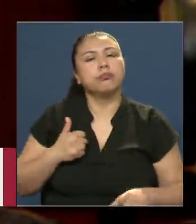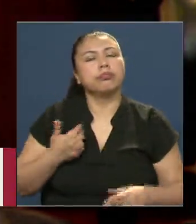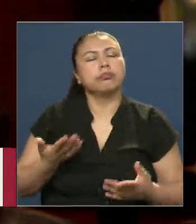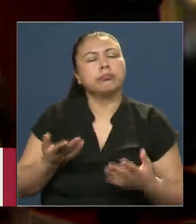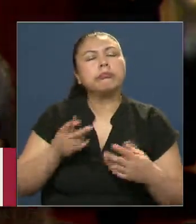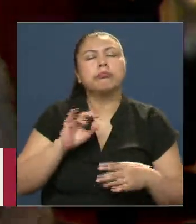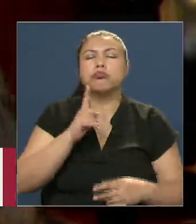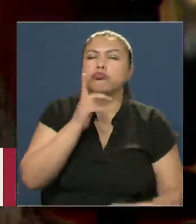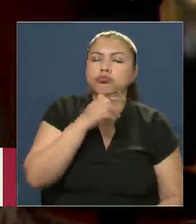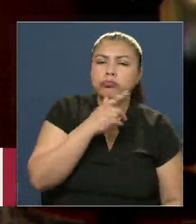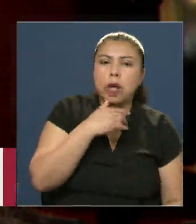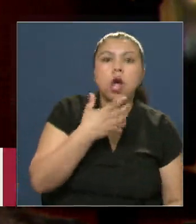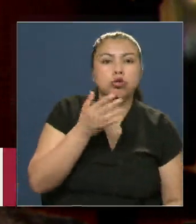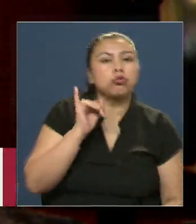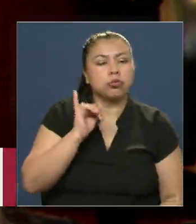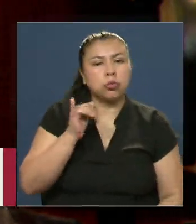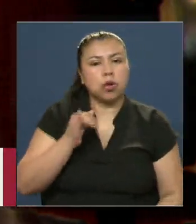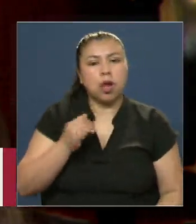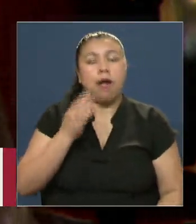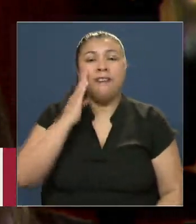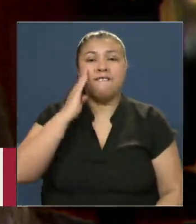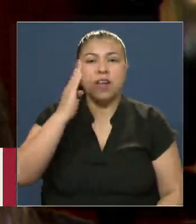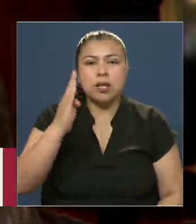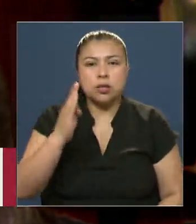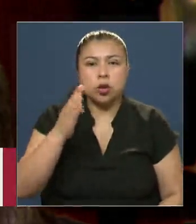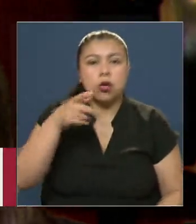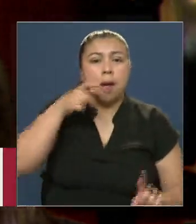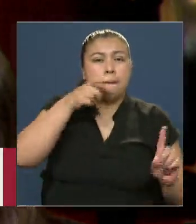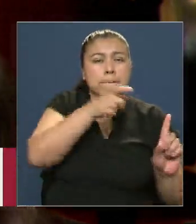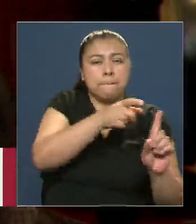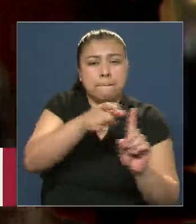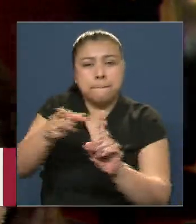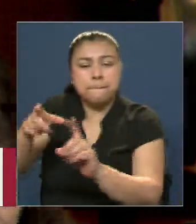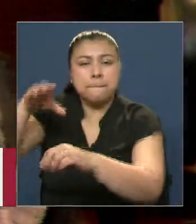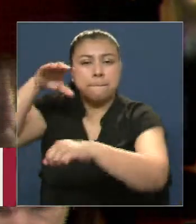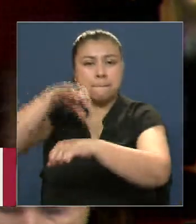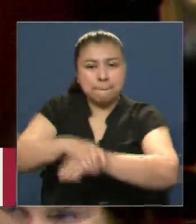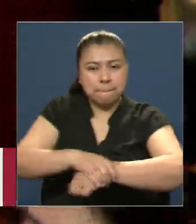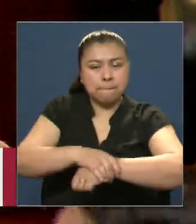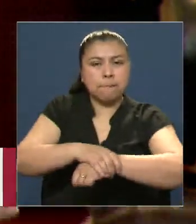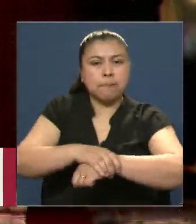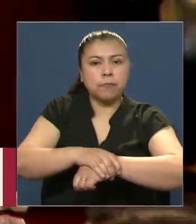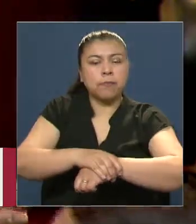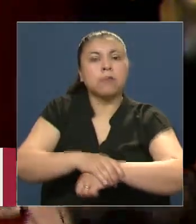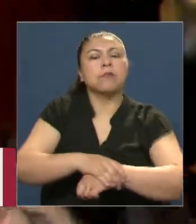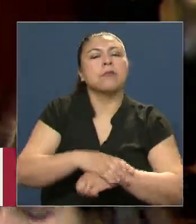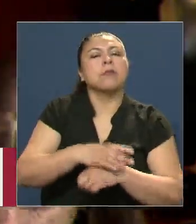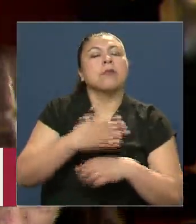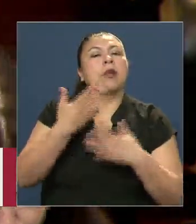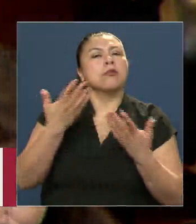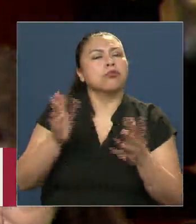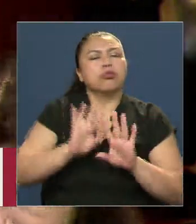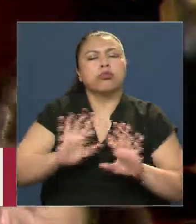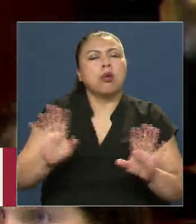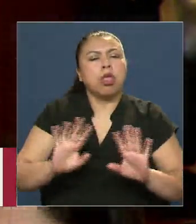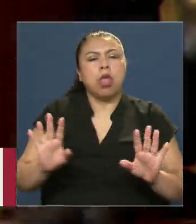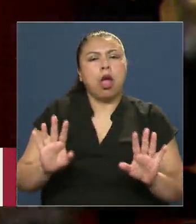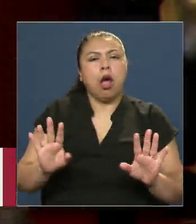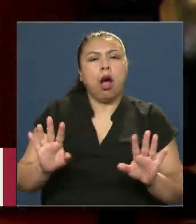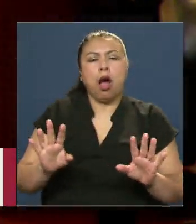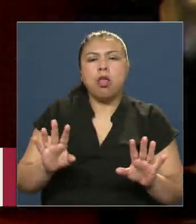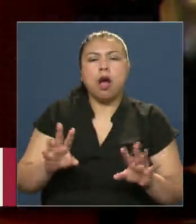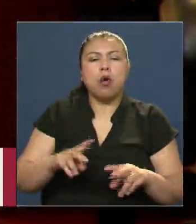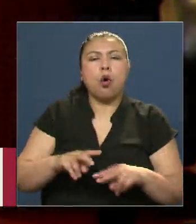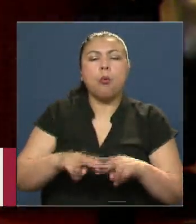ha generado grandes beneficios para la persecución y detención criminal. Sin tener potestades físicas, es